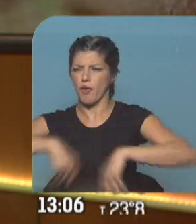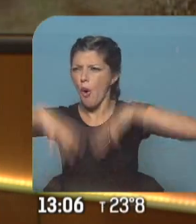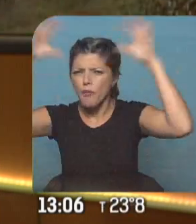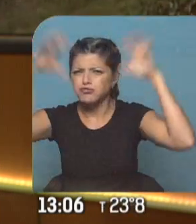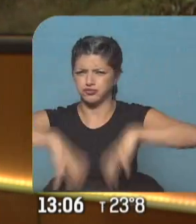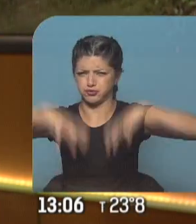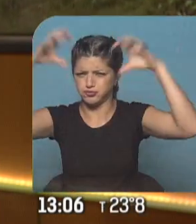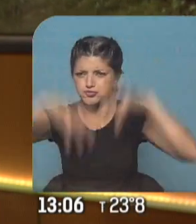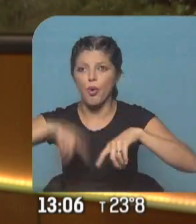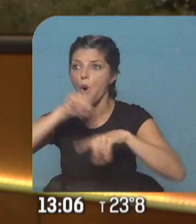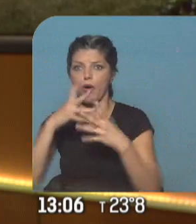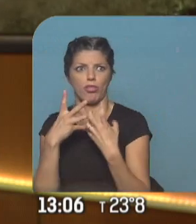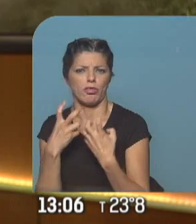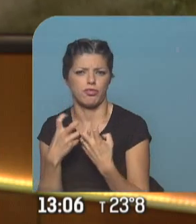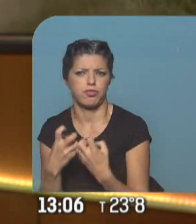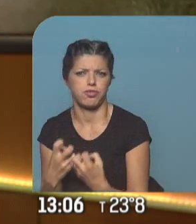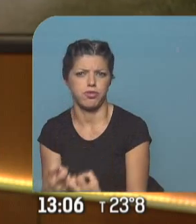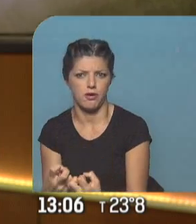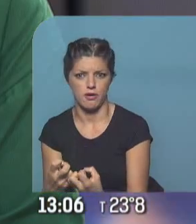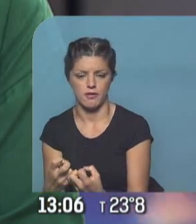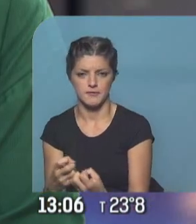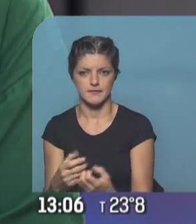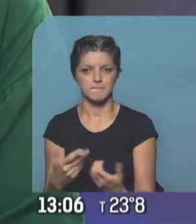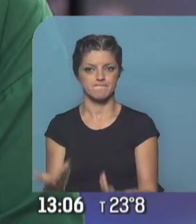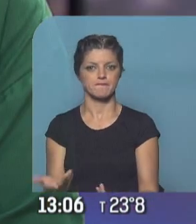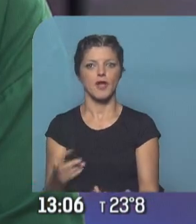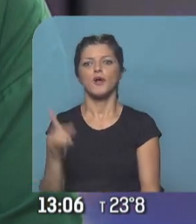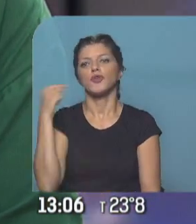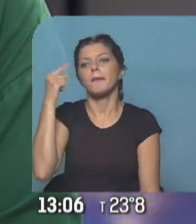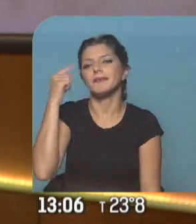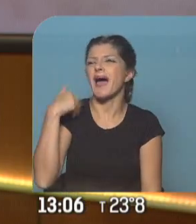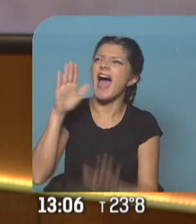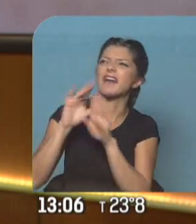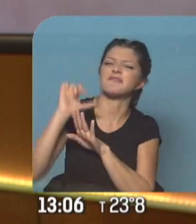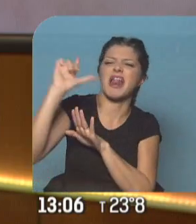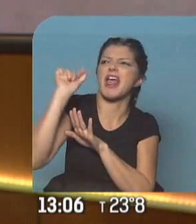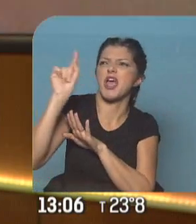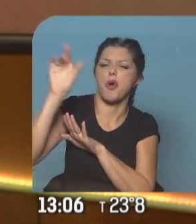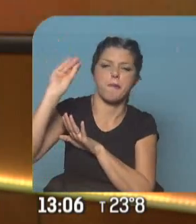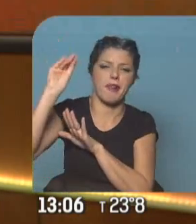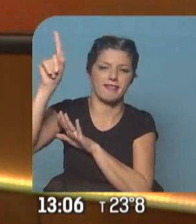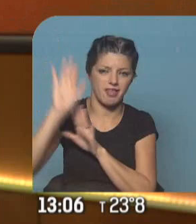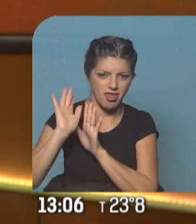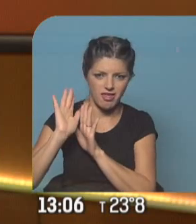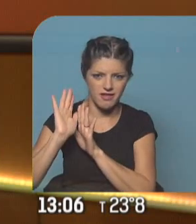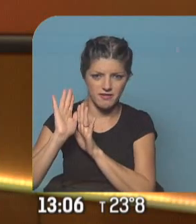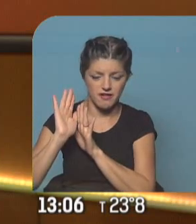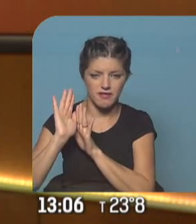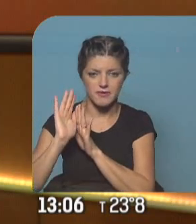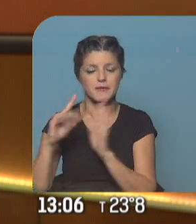lluvias o grandes sequías. Entonces, si bien nos parece que es todo lejos o que es un territorio alejado e imposible de